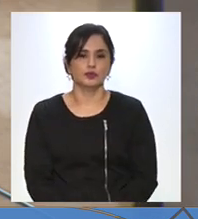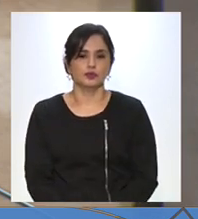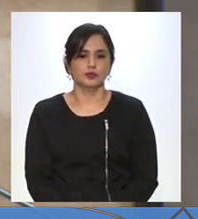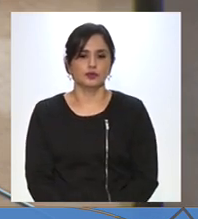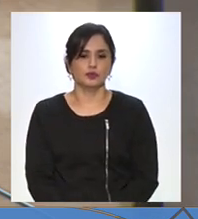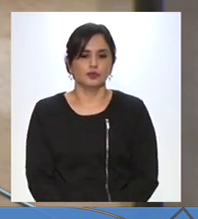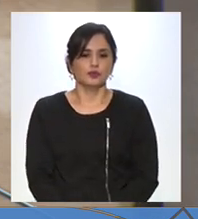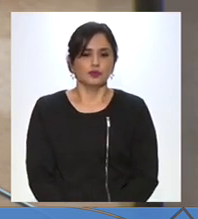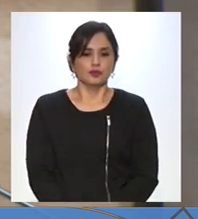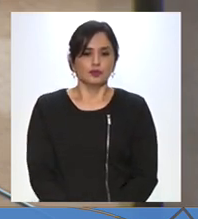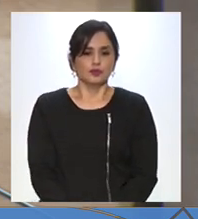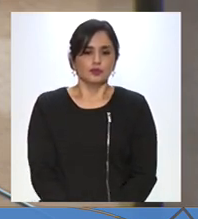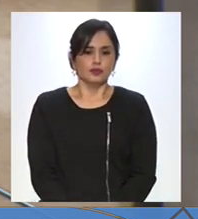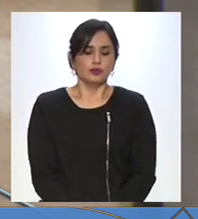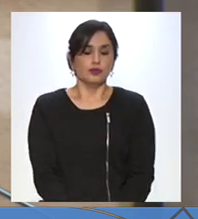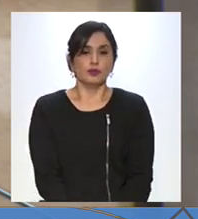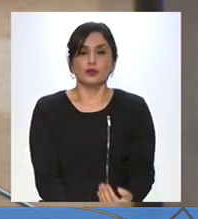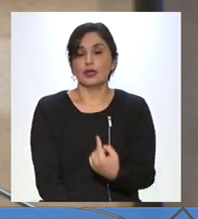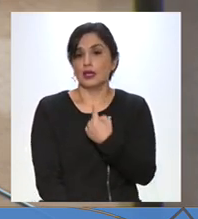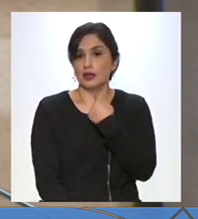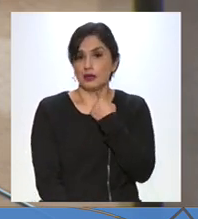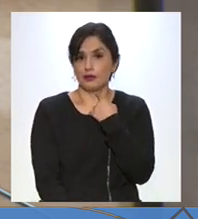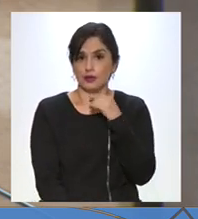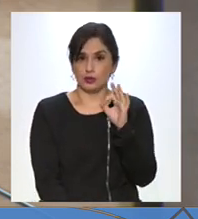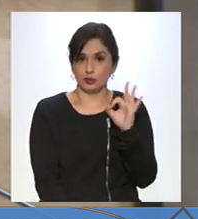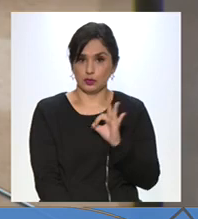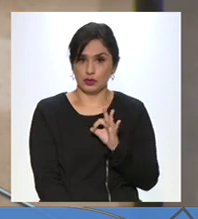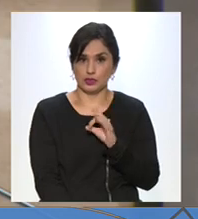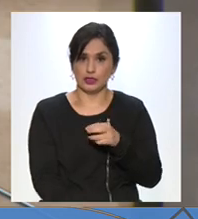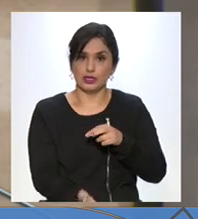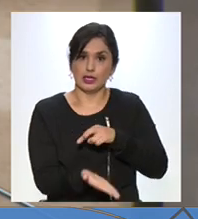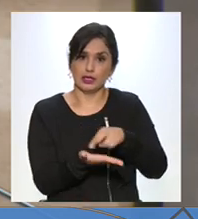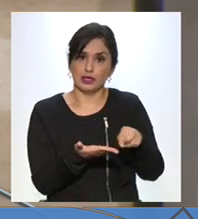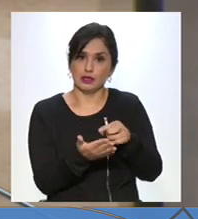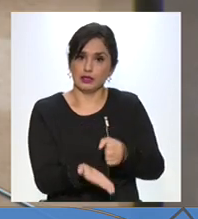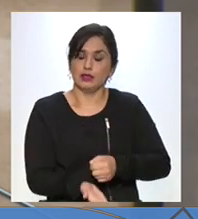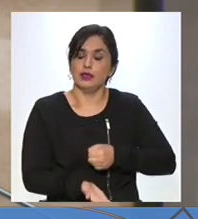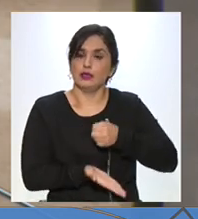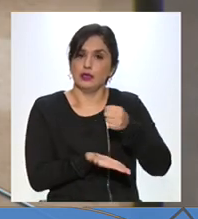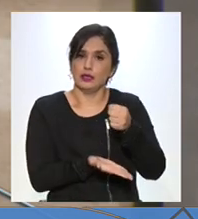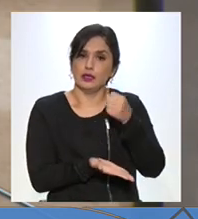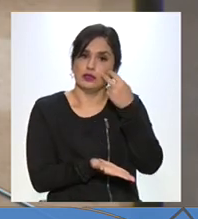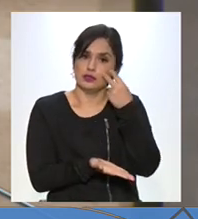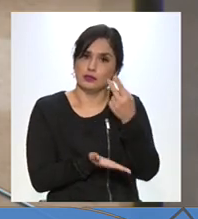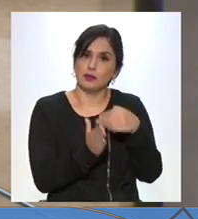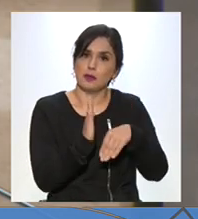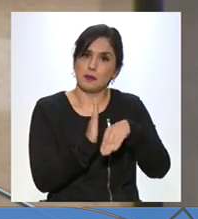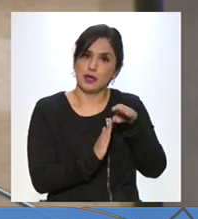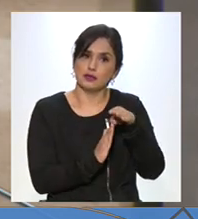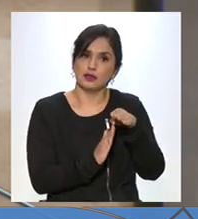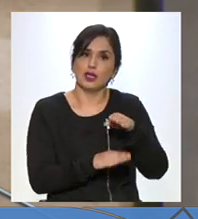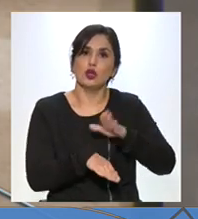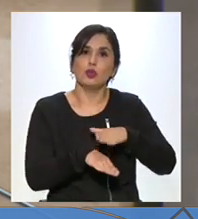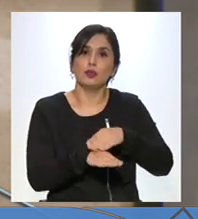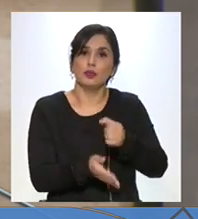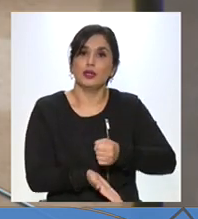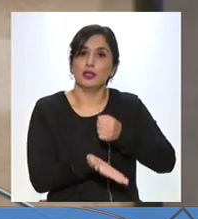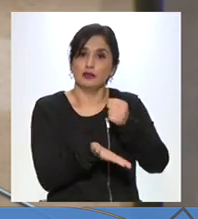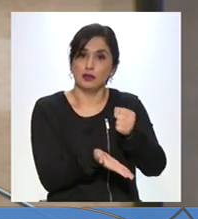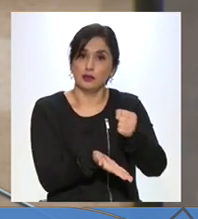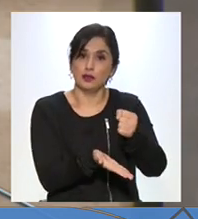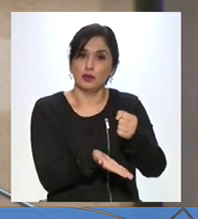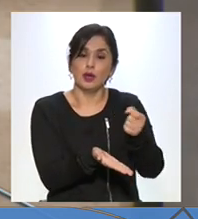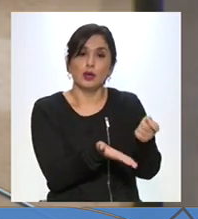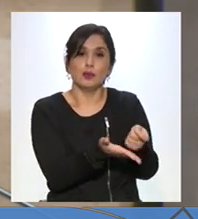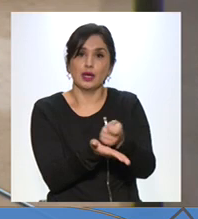el impacto sobre las tasas de créditos probablemente se refleje más en los créditos de consumo, por ejemplo, o las líneas